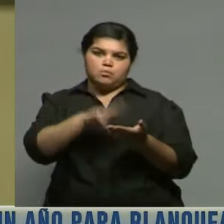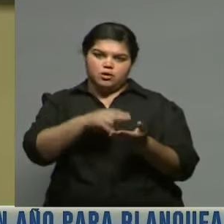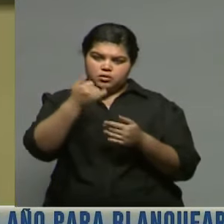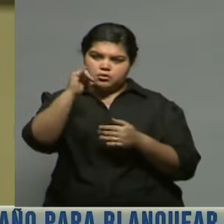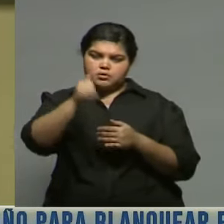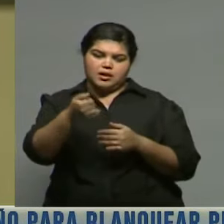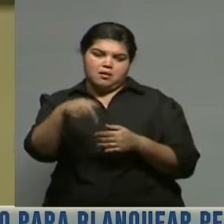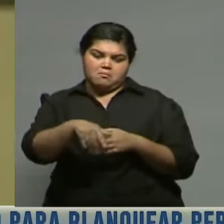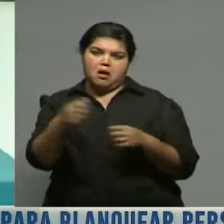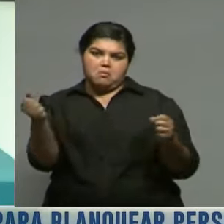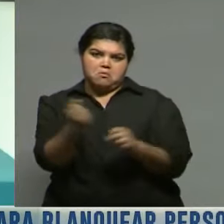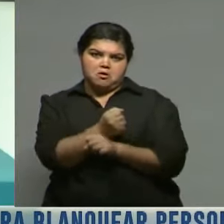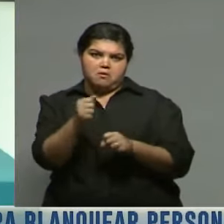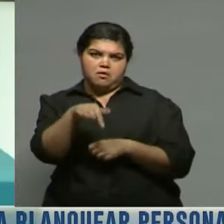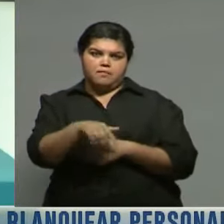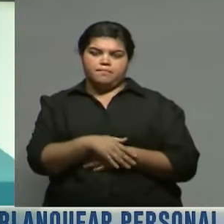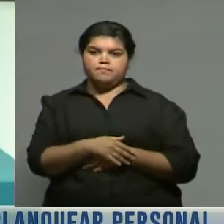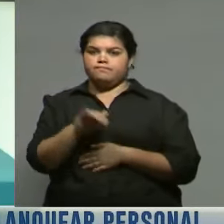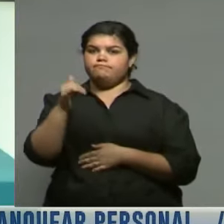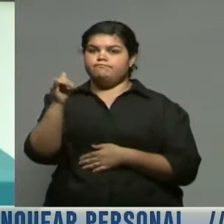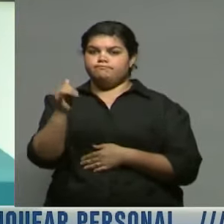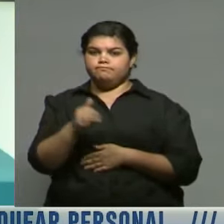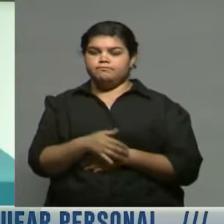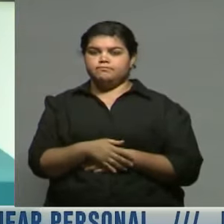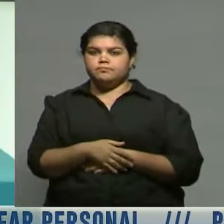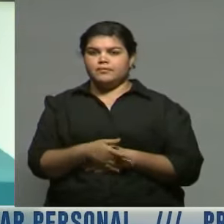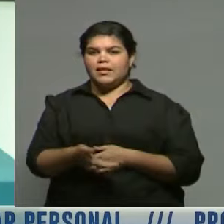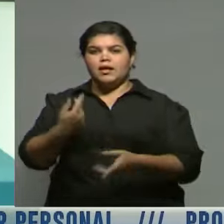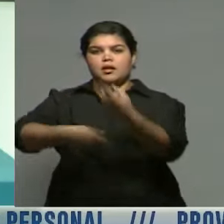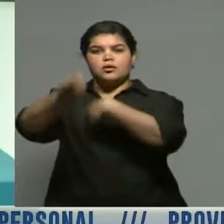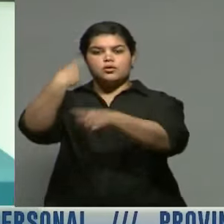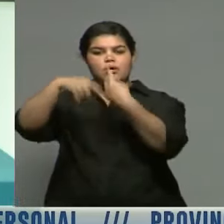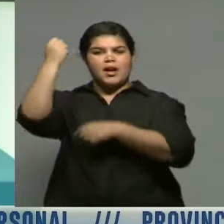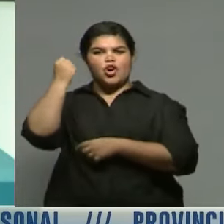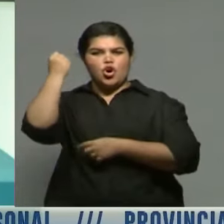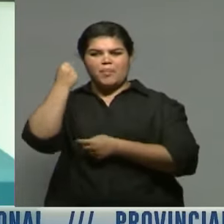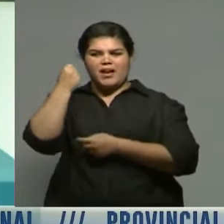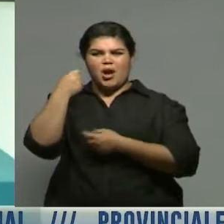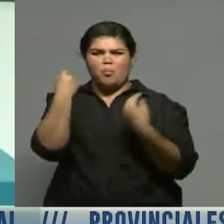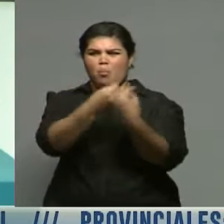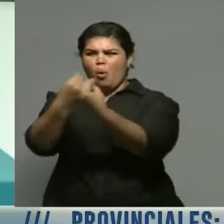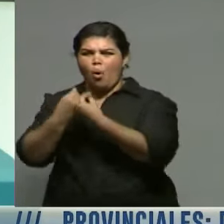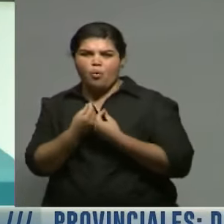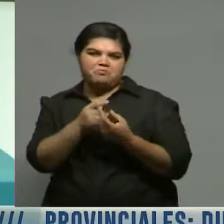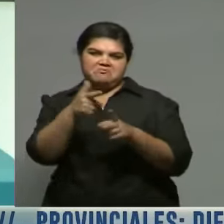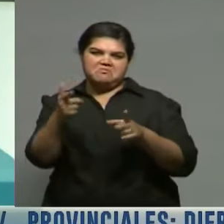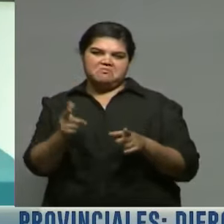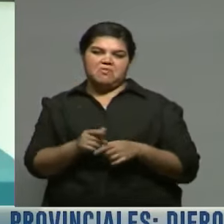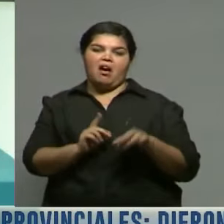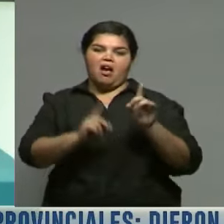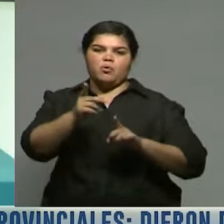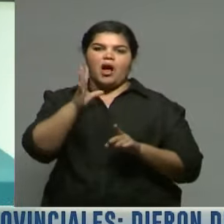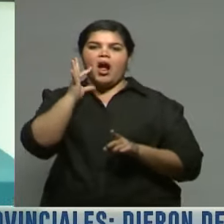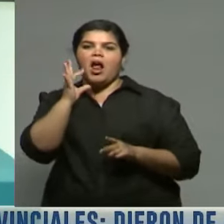esto resultara? Sí, hay algunos sectores. En la historia económica no hay muchos, uh-huh, porque todos en mayor o menor medida siempre algo